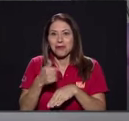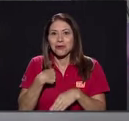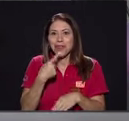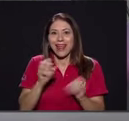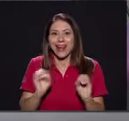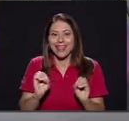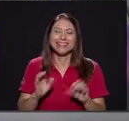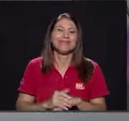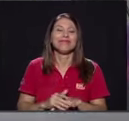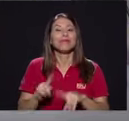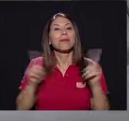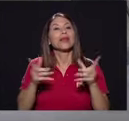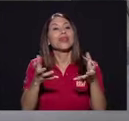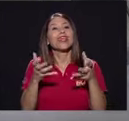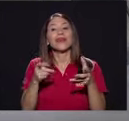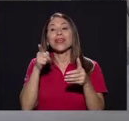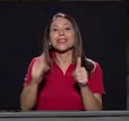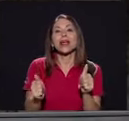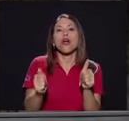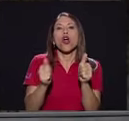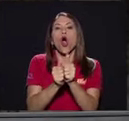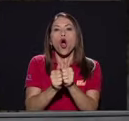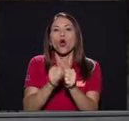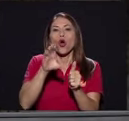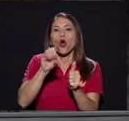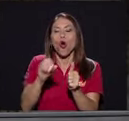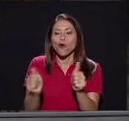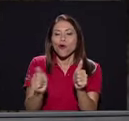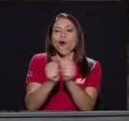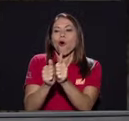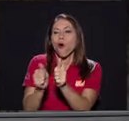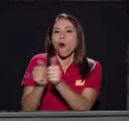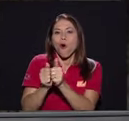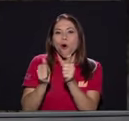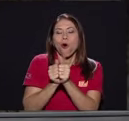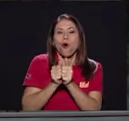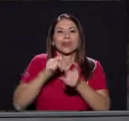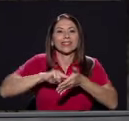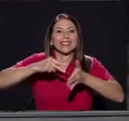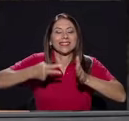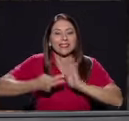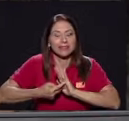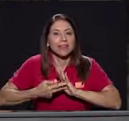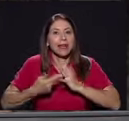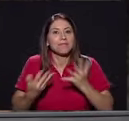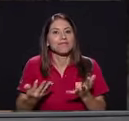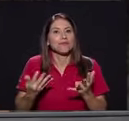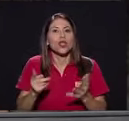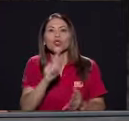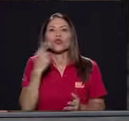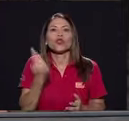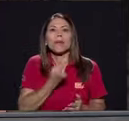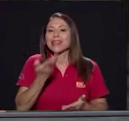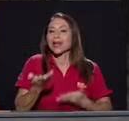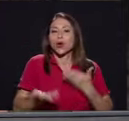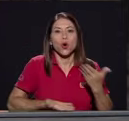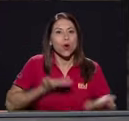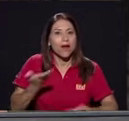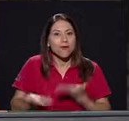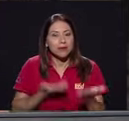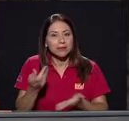quiero enfatizar en ese que Peter mencionó, que no es, que va más allá de